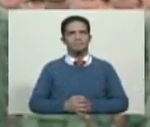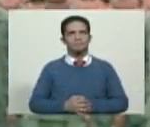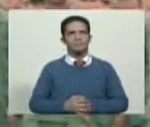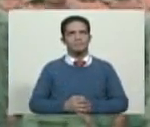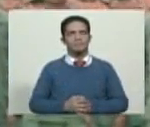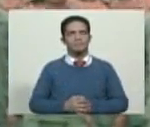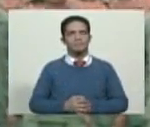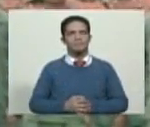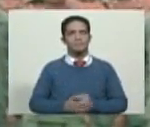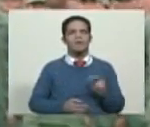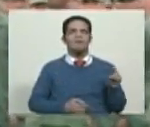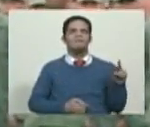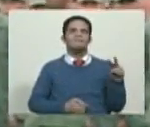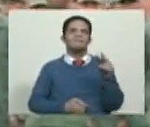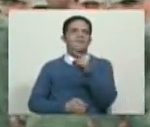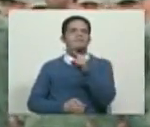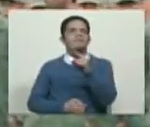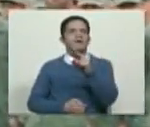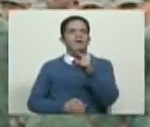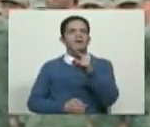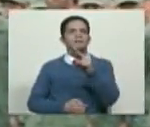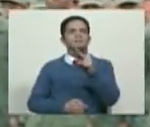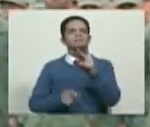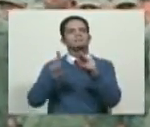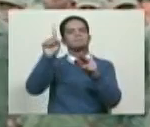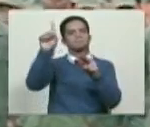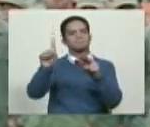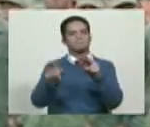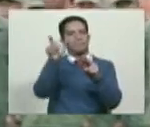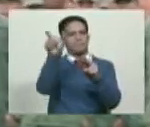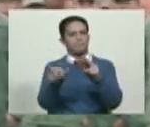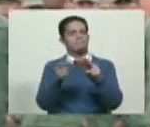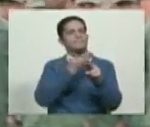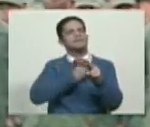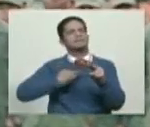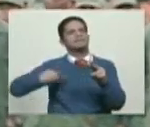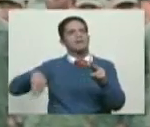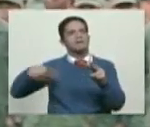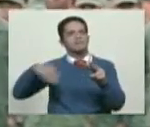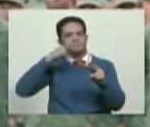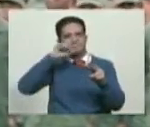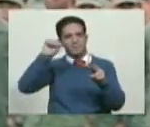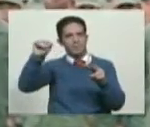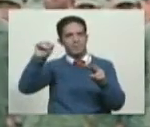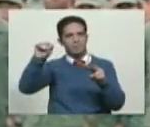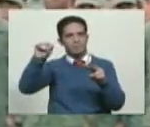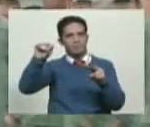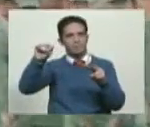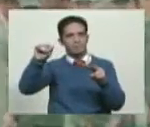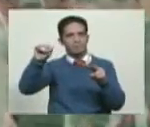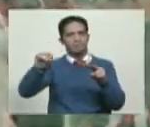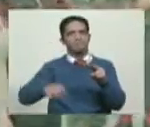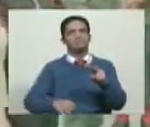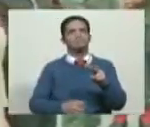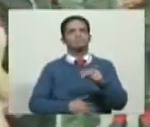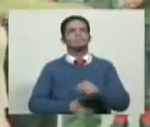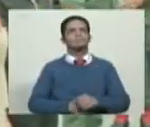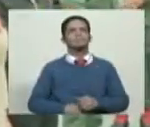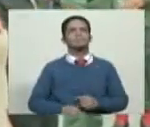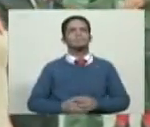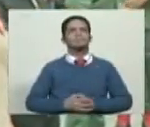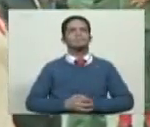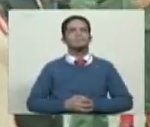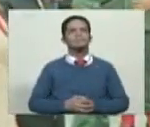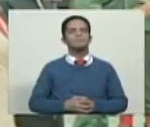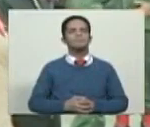vista al ciudadano Nicolás Maduro Moros, presidente constitucional de